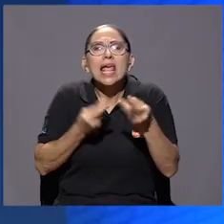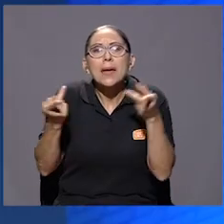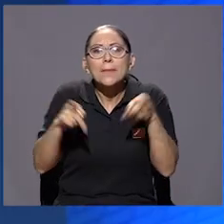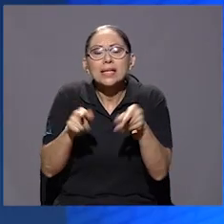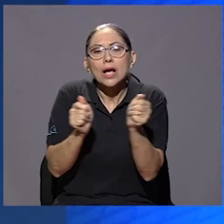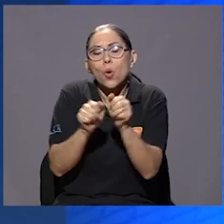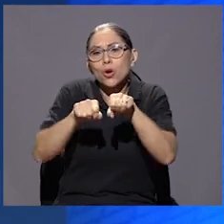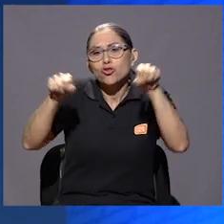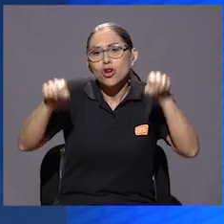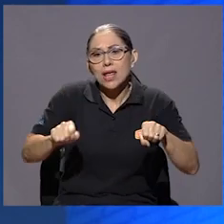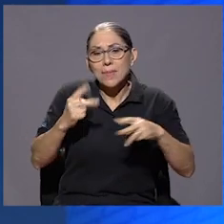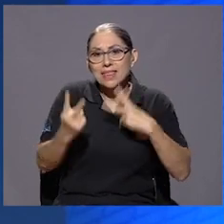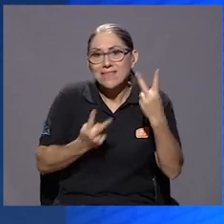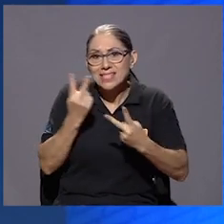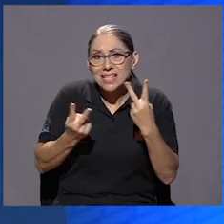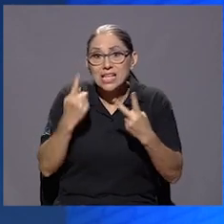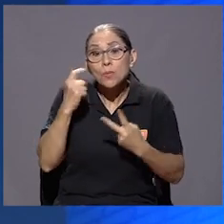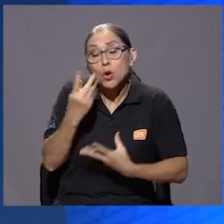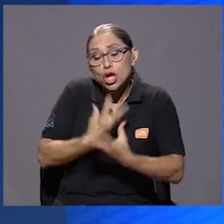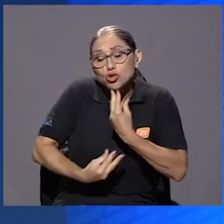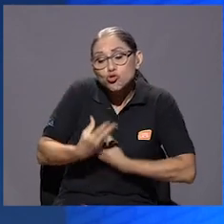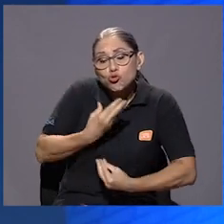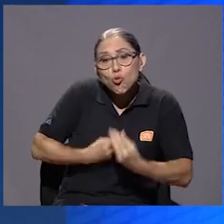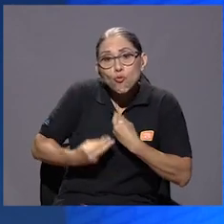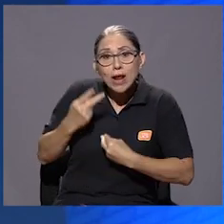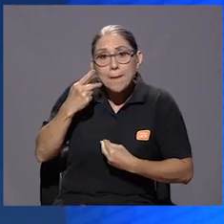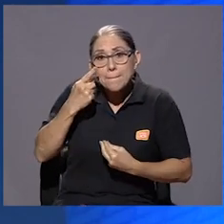sufre el padre y sufre el menor. Ahora,